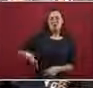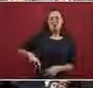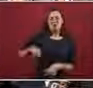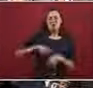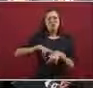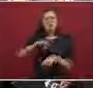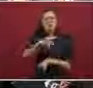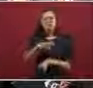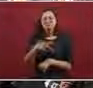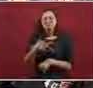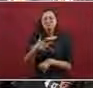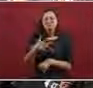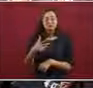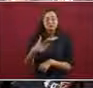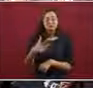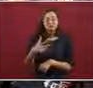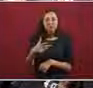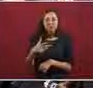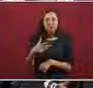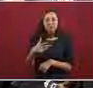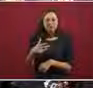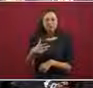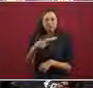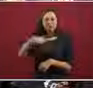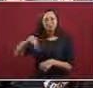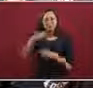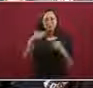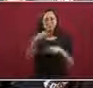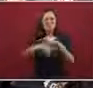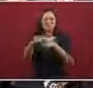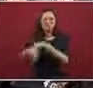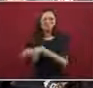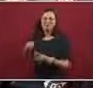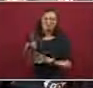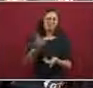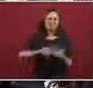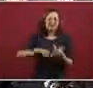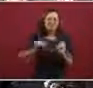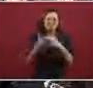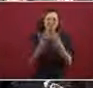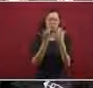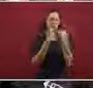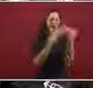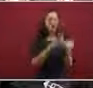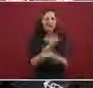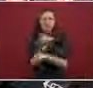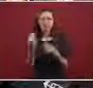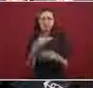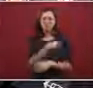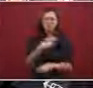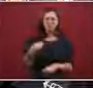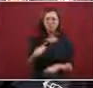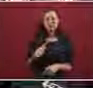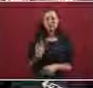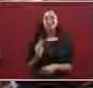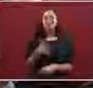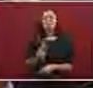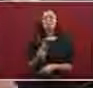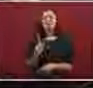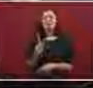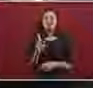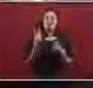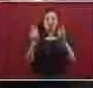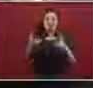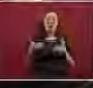Fonden se quedó dañado con tanta deuda. Pero lo que estamos viviendo es el problema de los drenajes